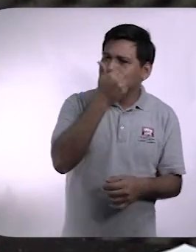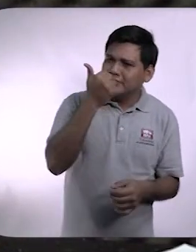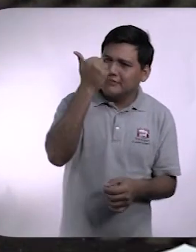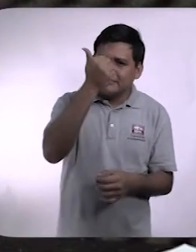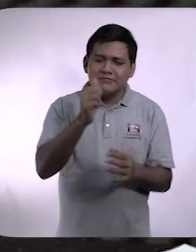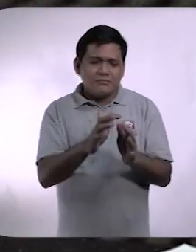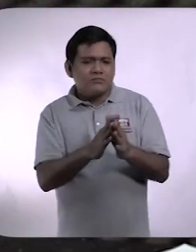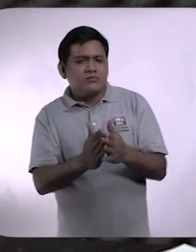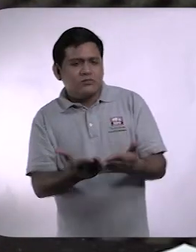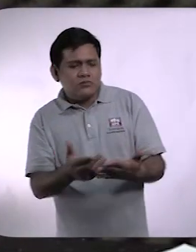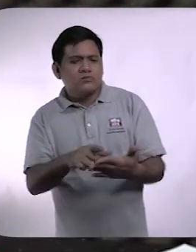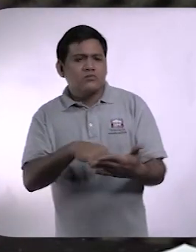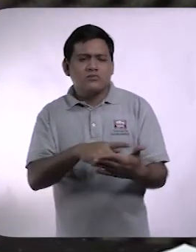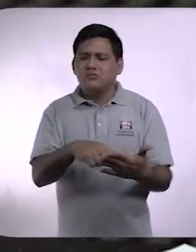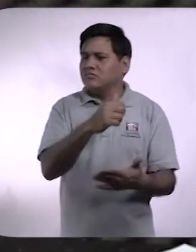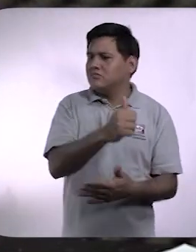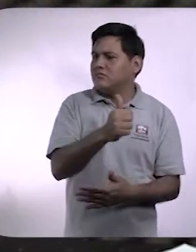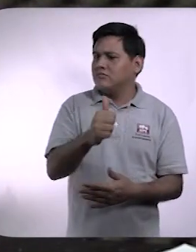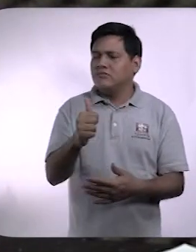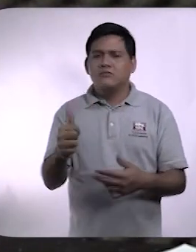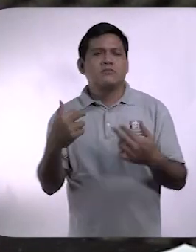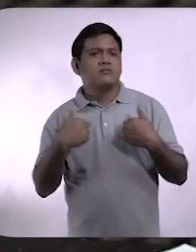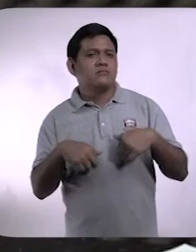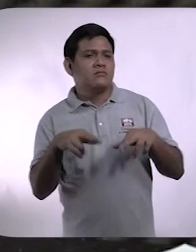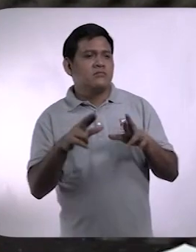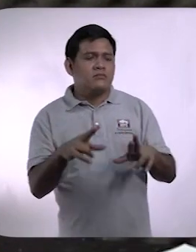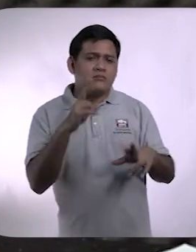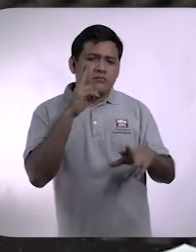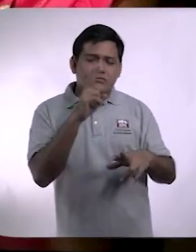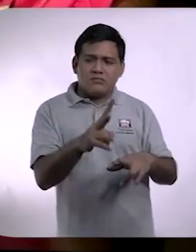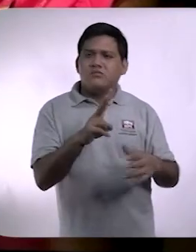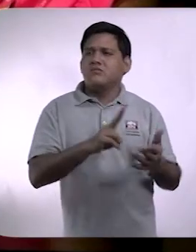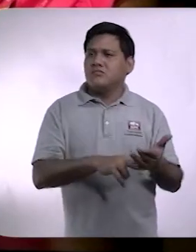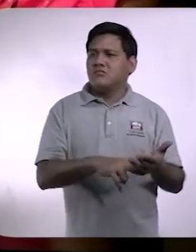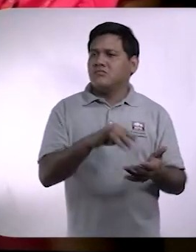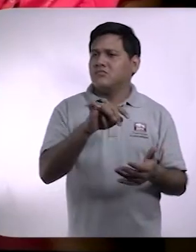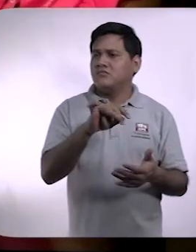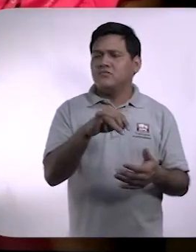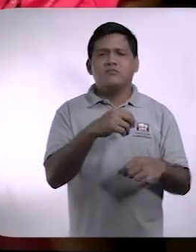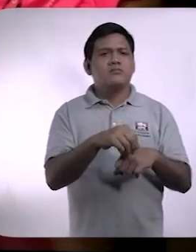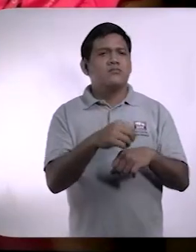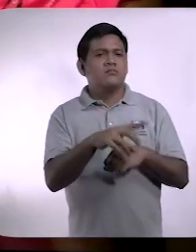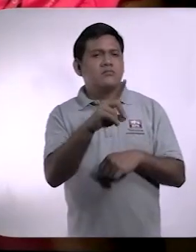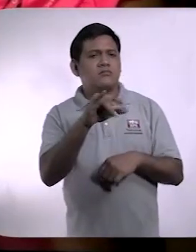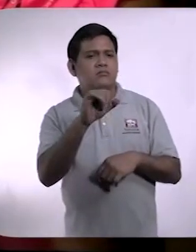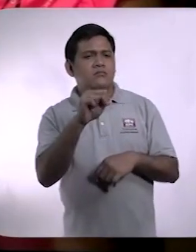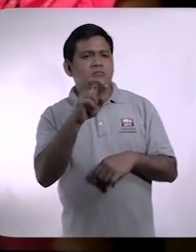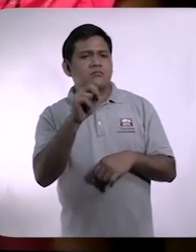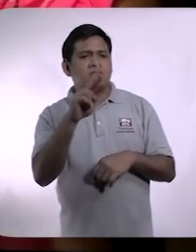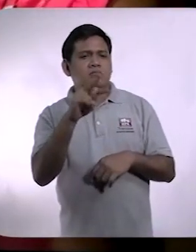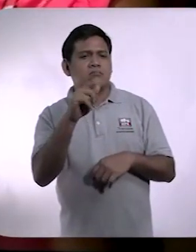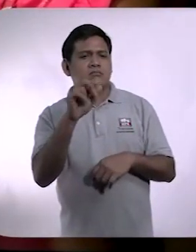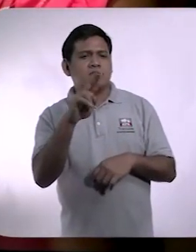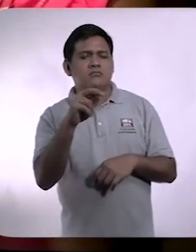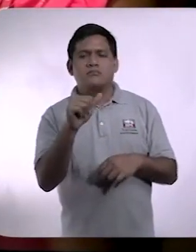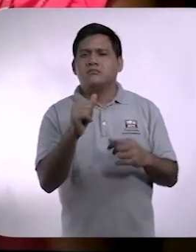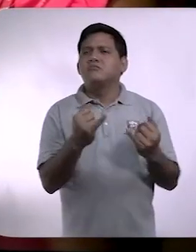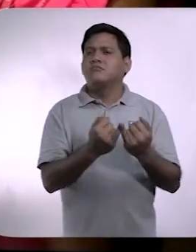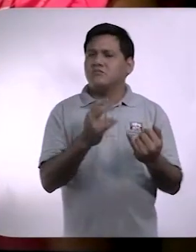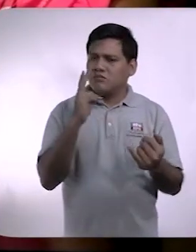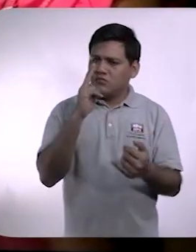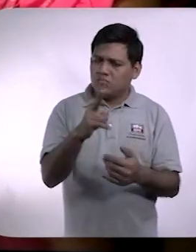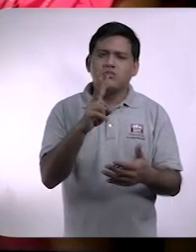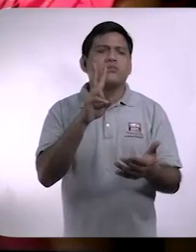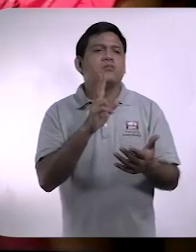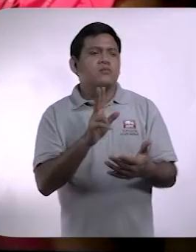medidas. Ahí cada representante acreditado ante los consejos electorales distritales pudo constatar que todas las medidas